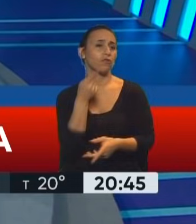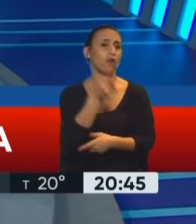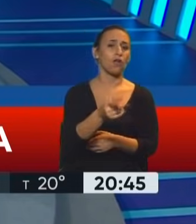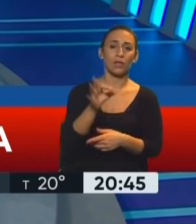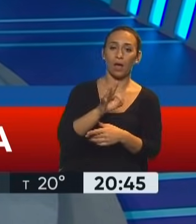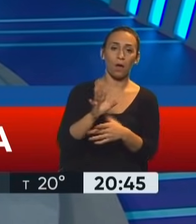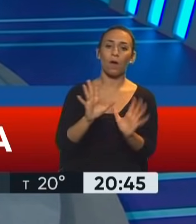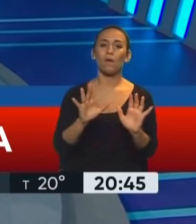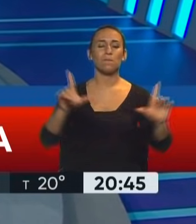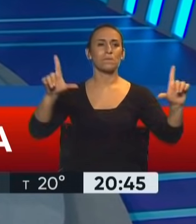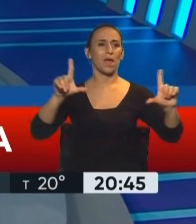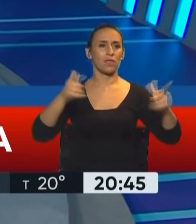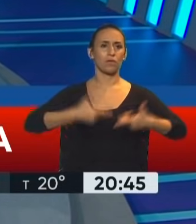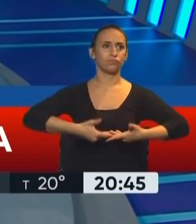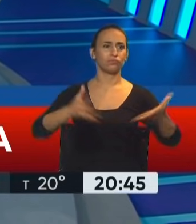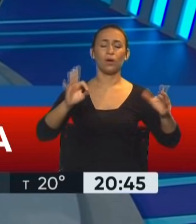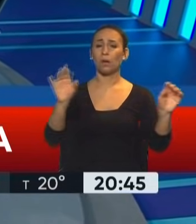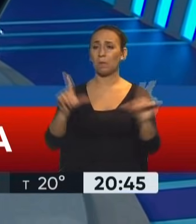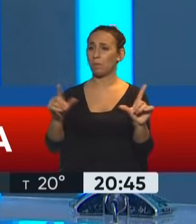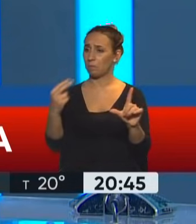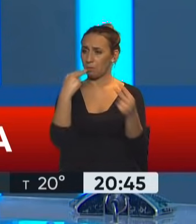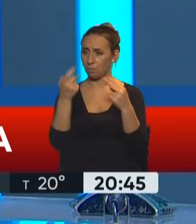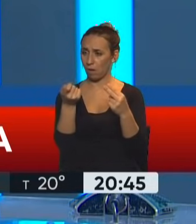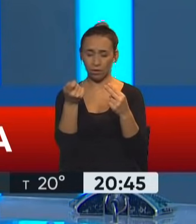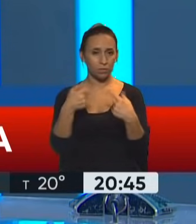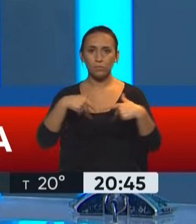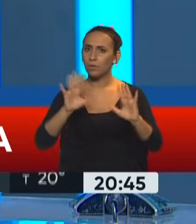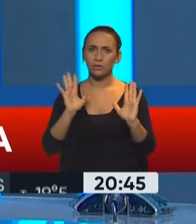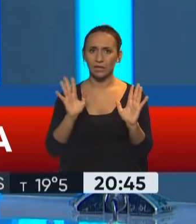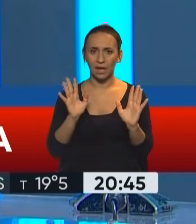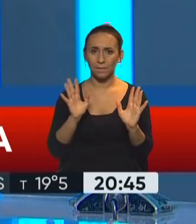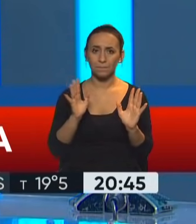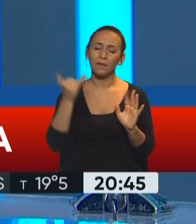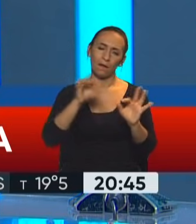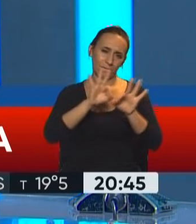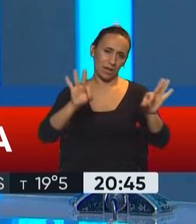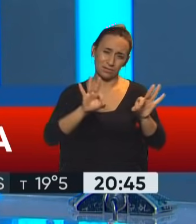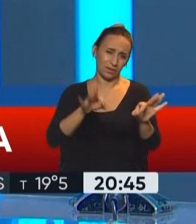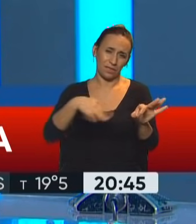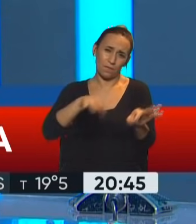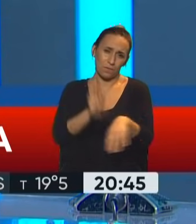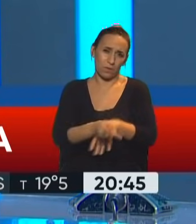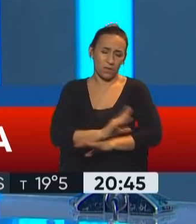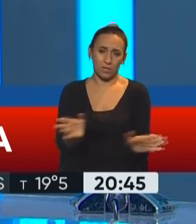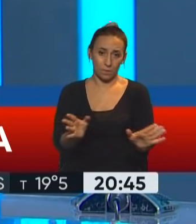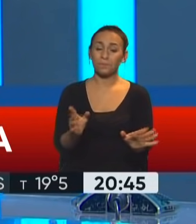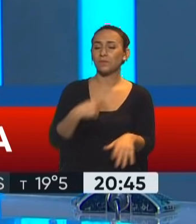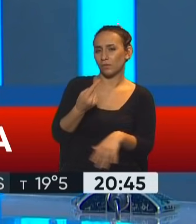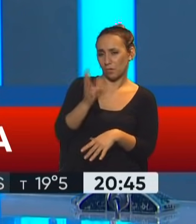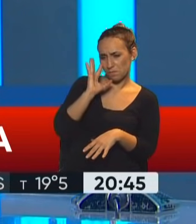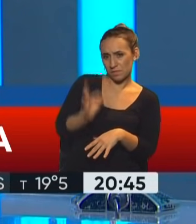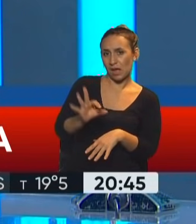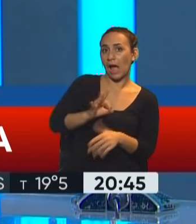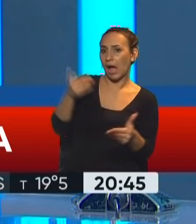así de chiquitito. Digo, me parece que lo que sí venimos viendo últimamente, en los últimos años, no es un proceso de un solo